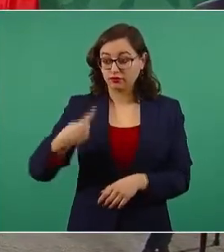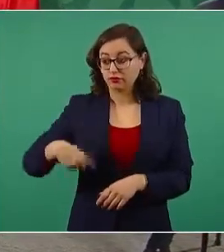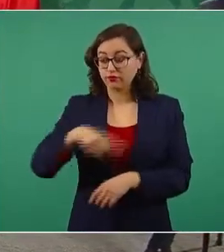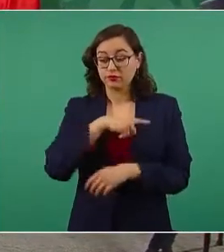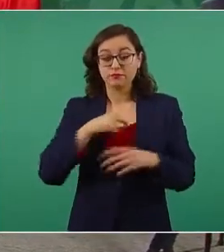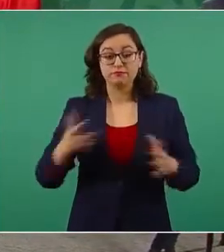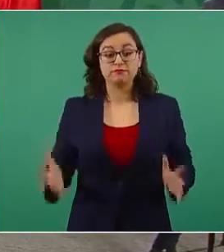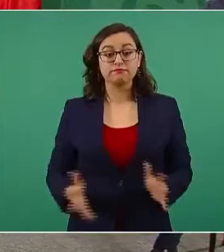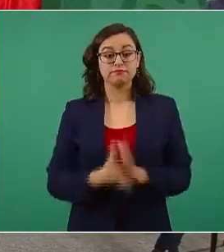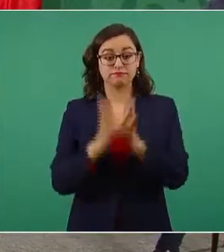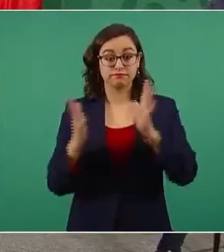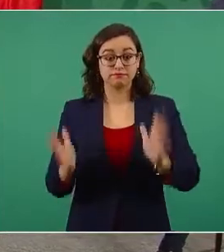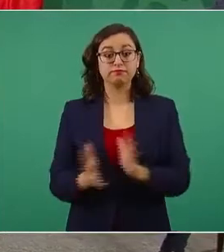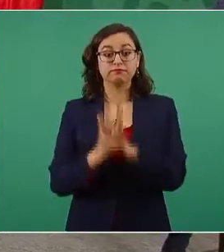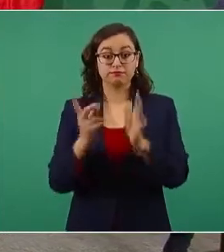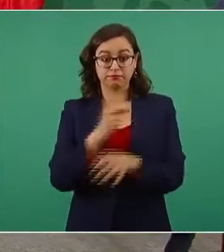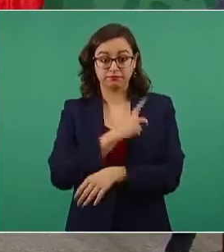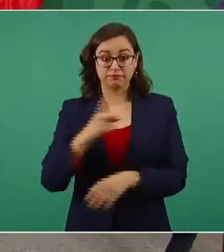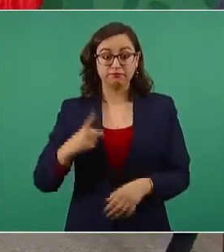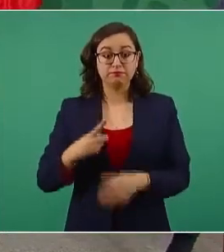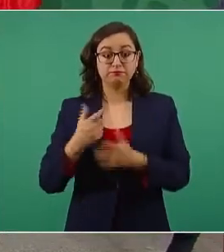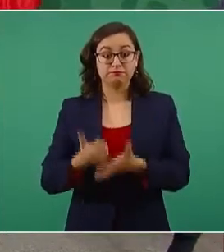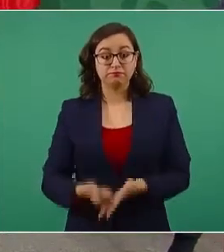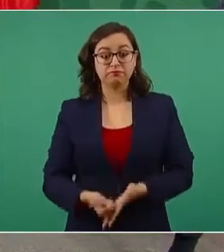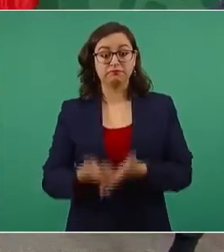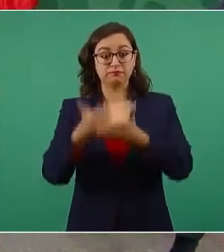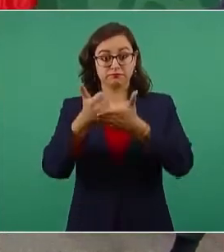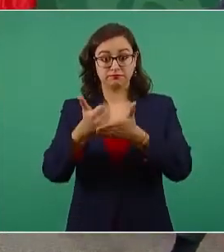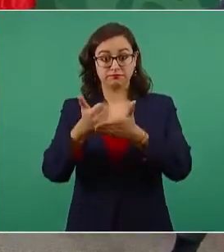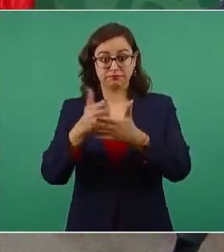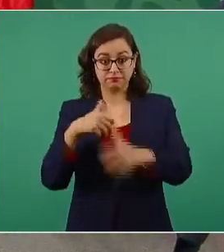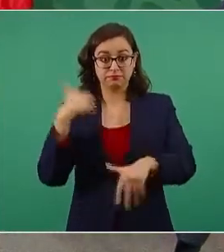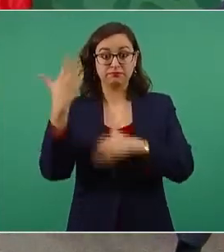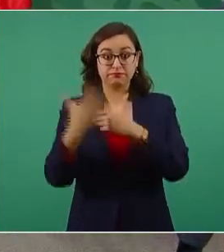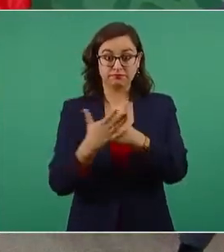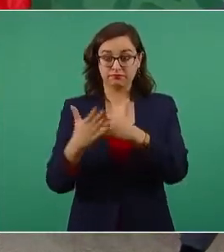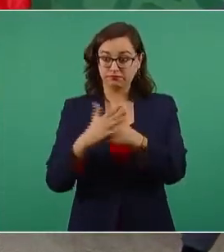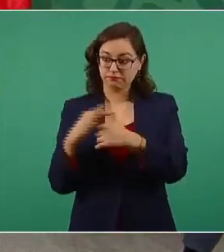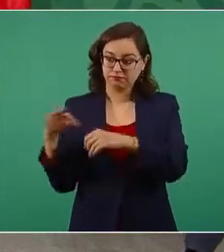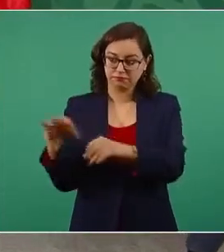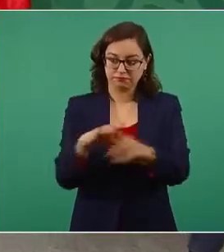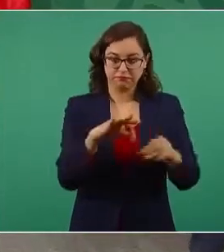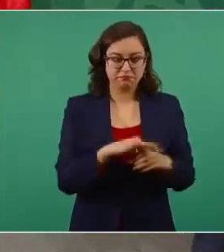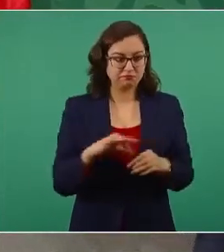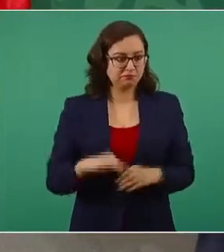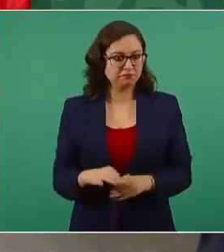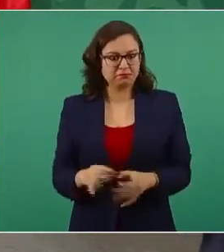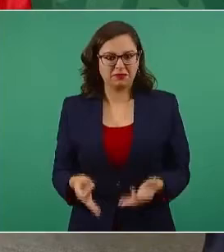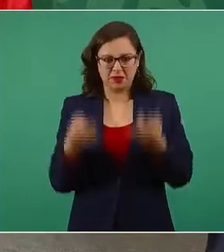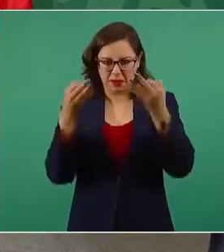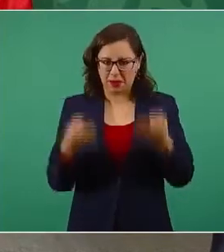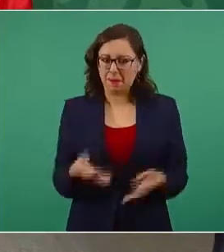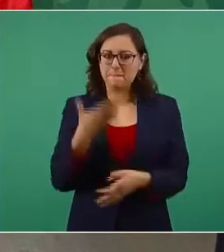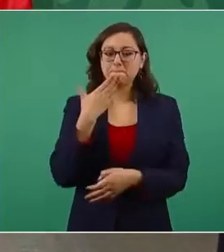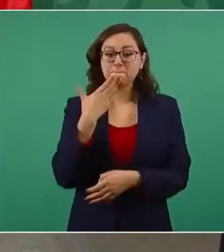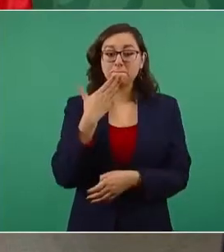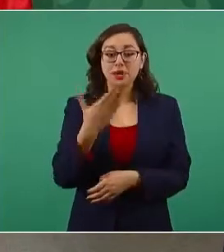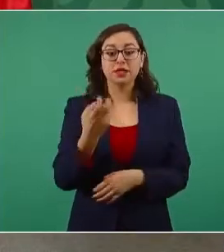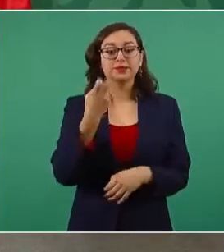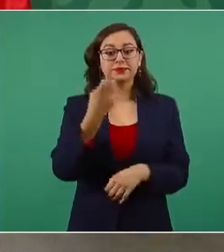participar y ayudar para que las elecciones sean ejemplares. Ese es mi